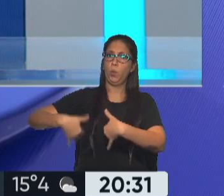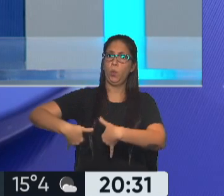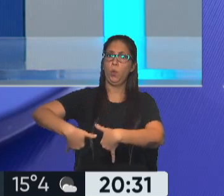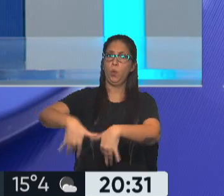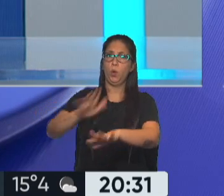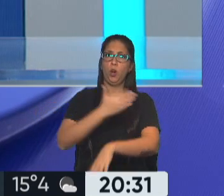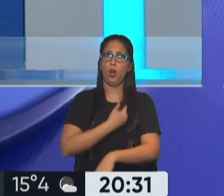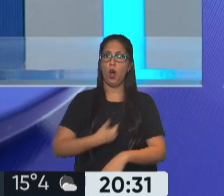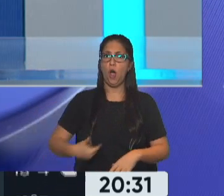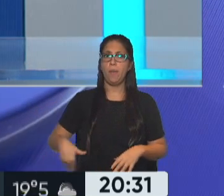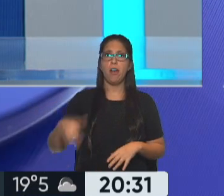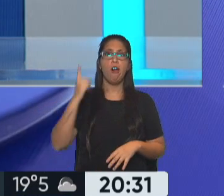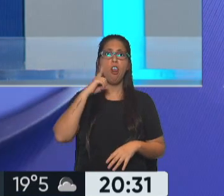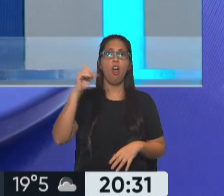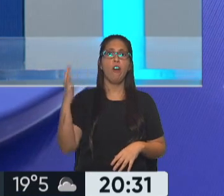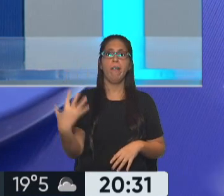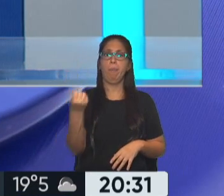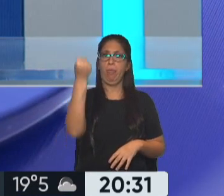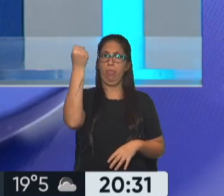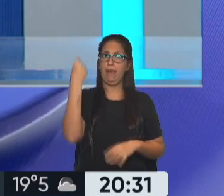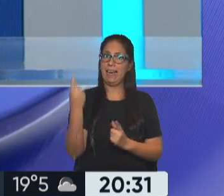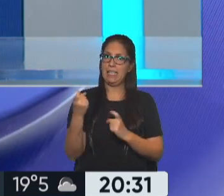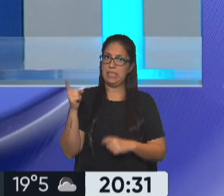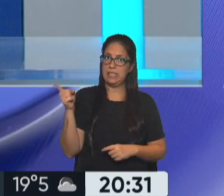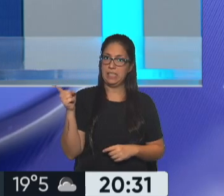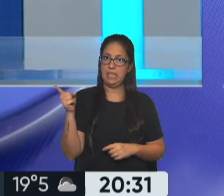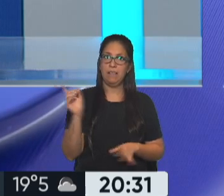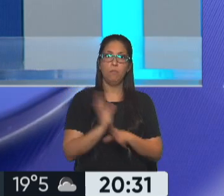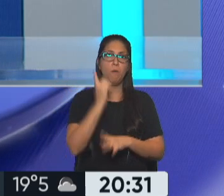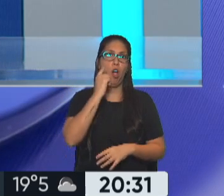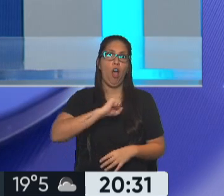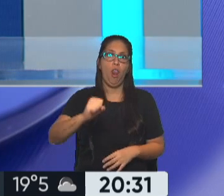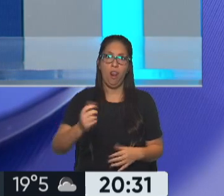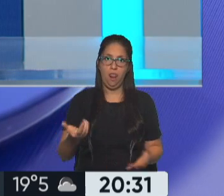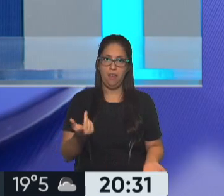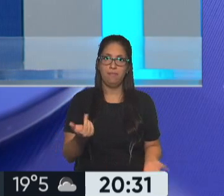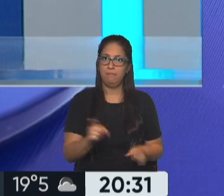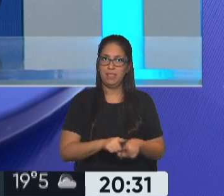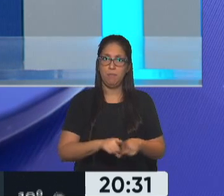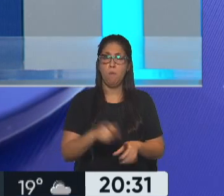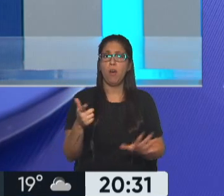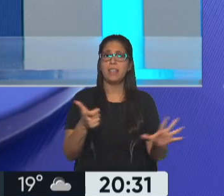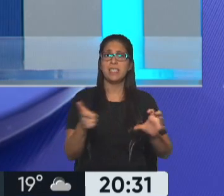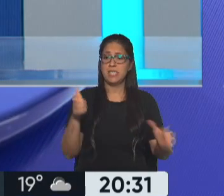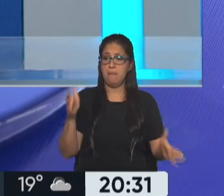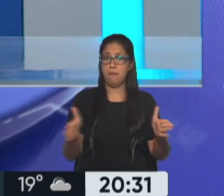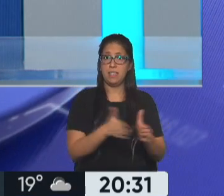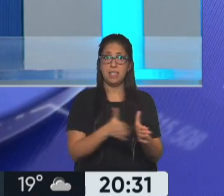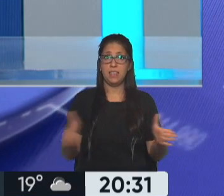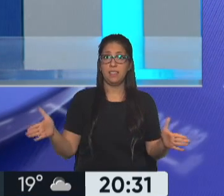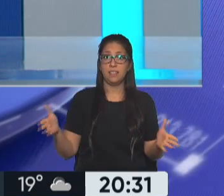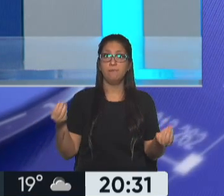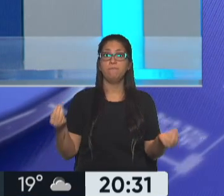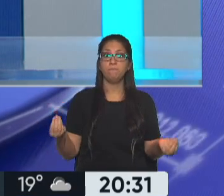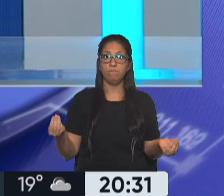el gobierno logre una victoria muy necesaria, un gol como se dice, porque en 6 meses la realidad es que